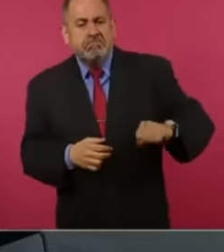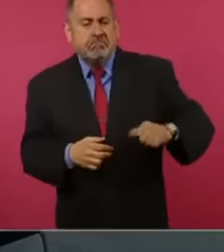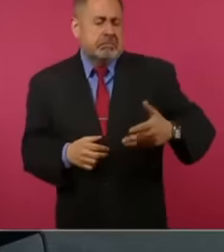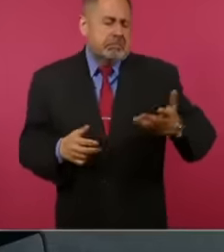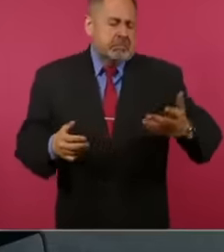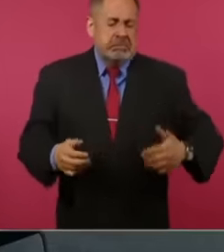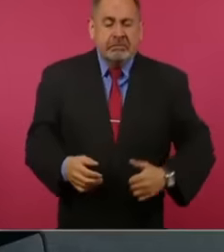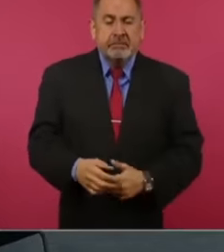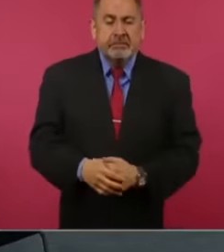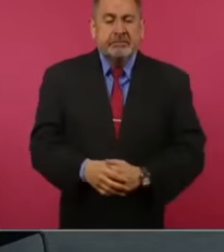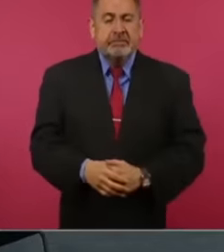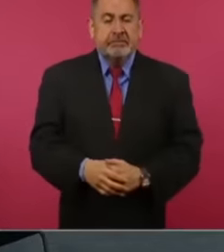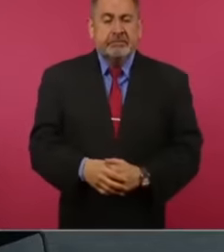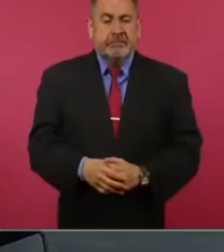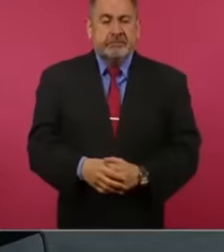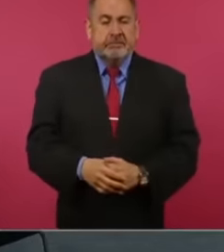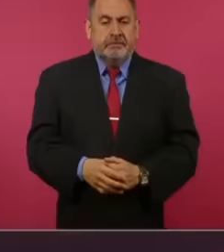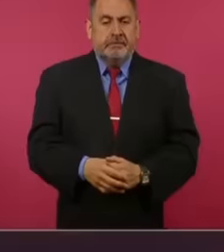Porque